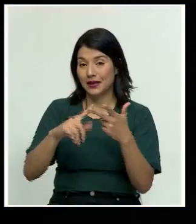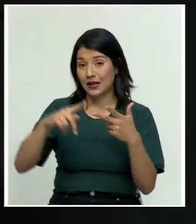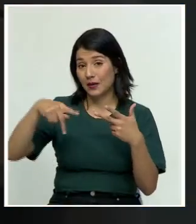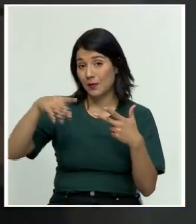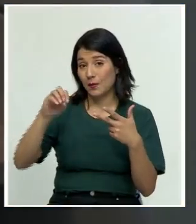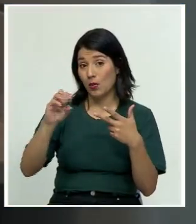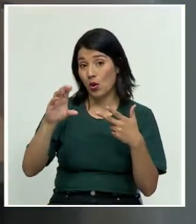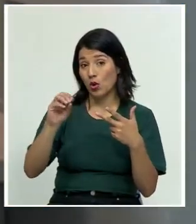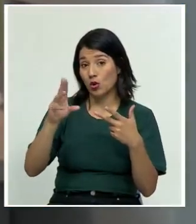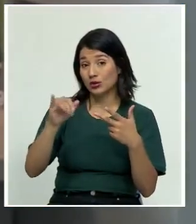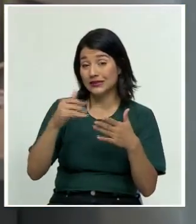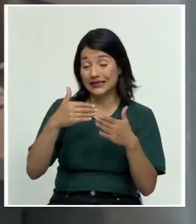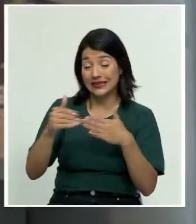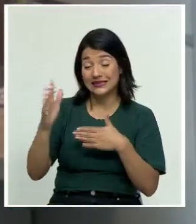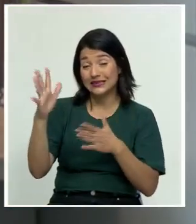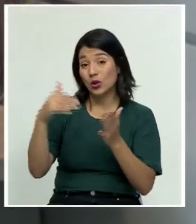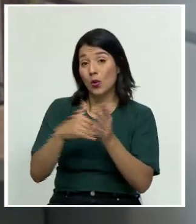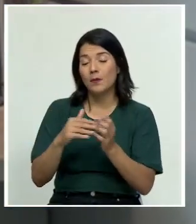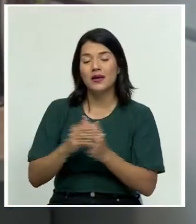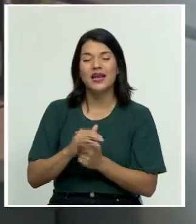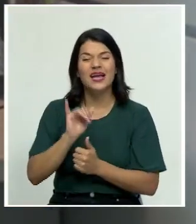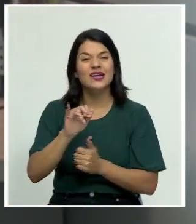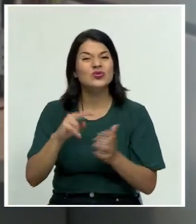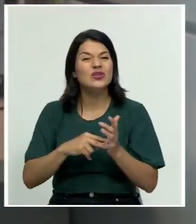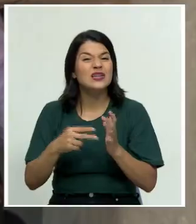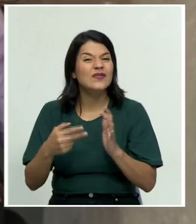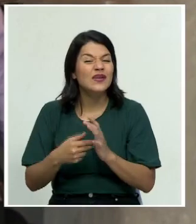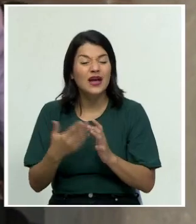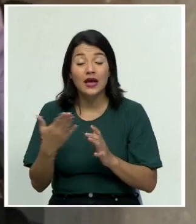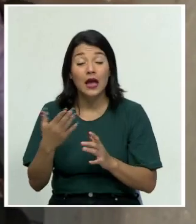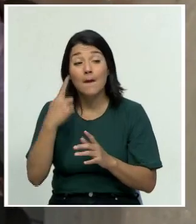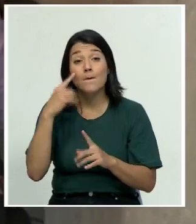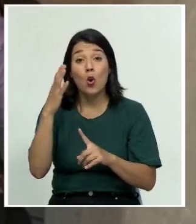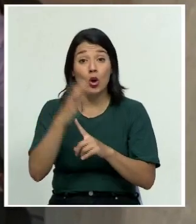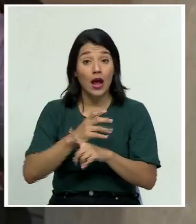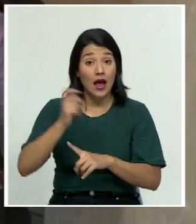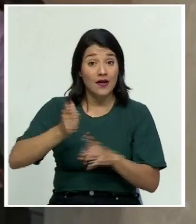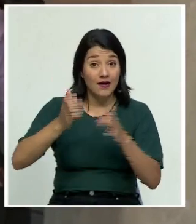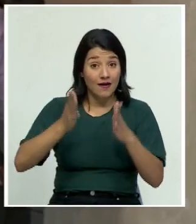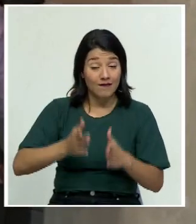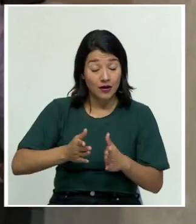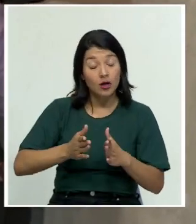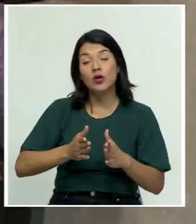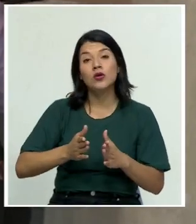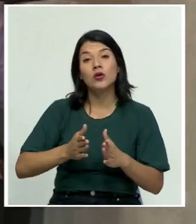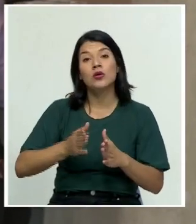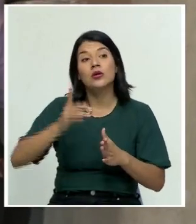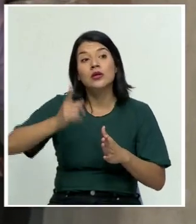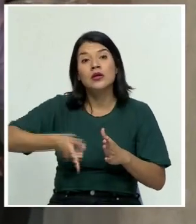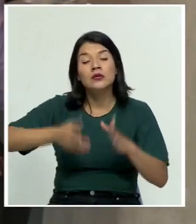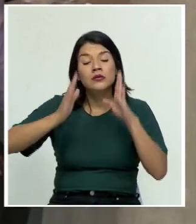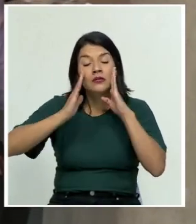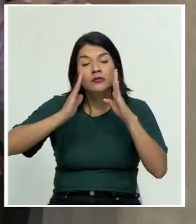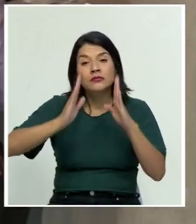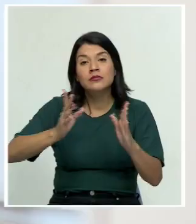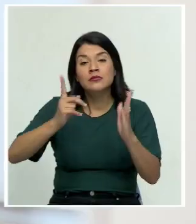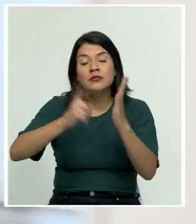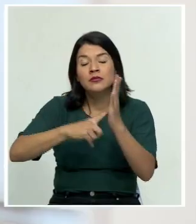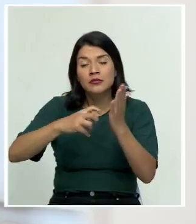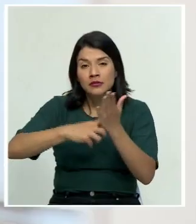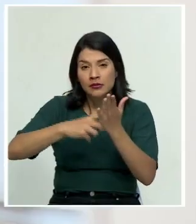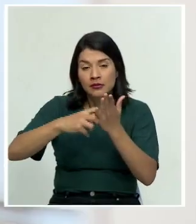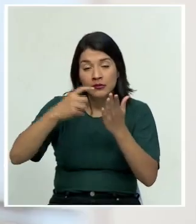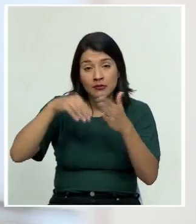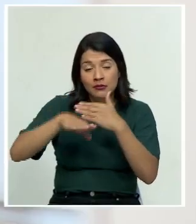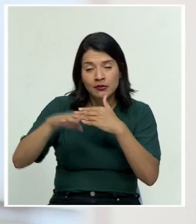5.000. Estas altas cifras significan que por cada defensor ingresaron poco más de 1.000 expedientes durante estos 4 años. Desde